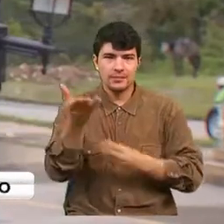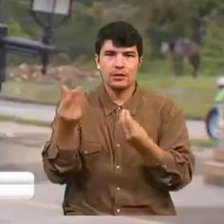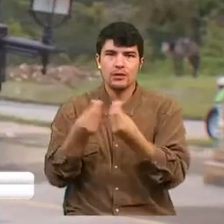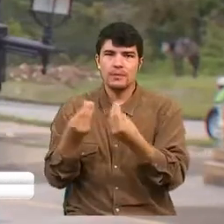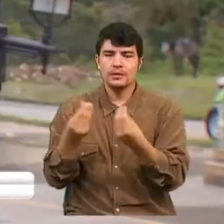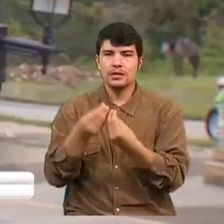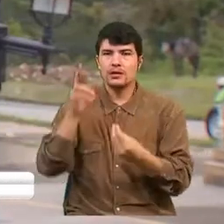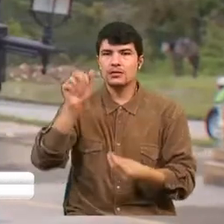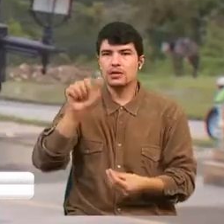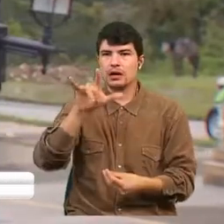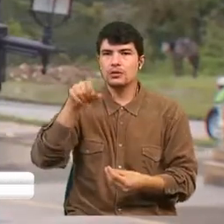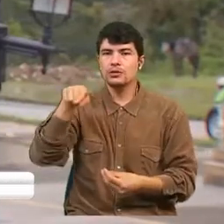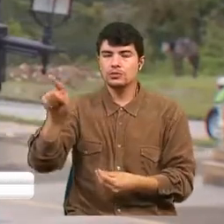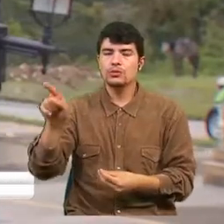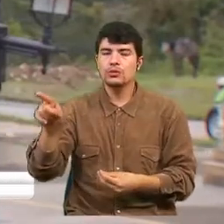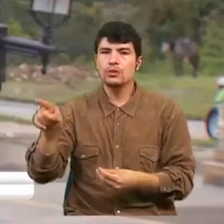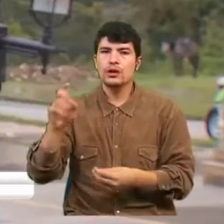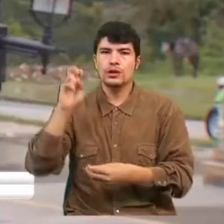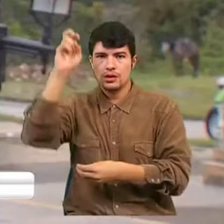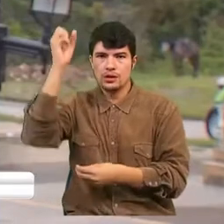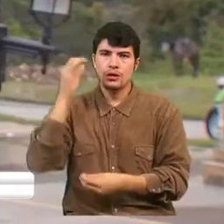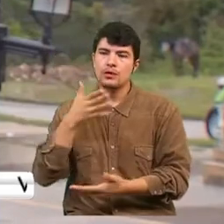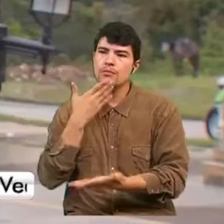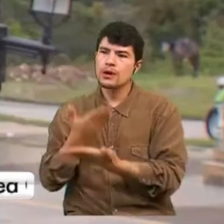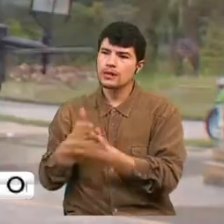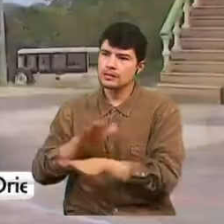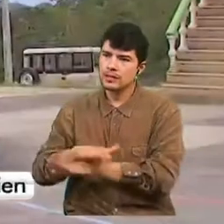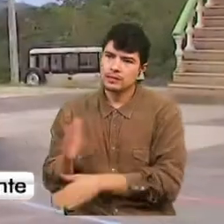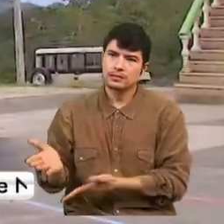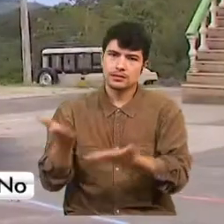compañero Raúl Garzón en Norte de Santander. Buenas tardes, Raúl.